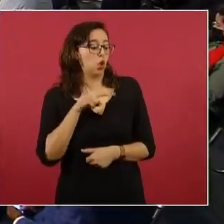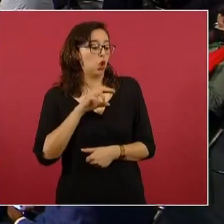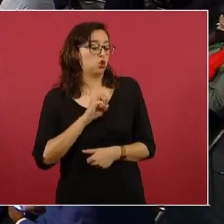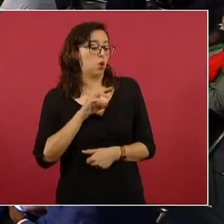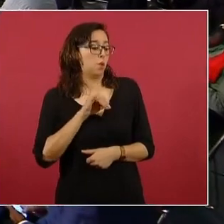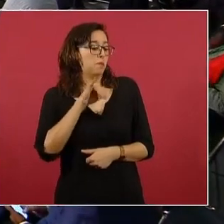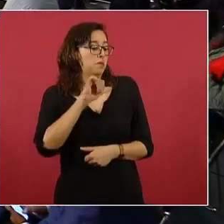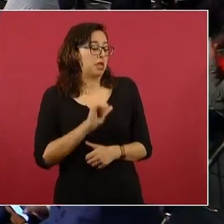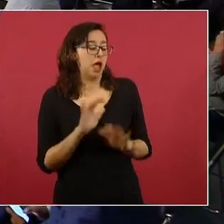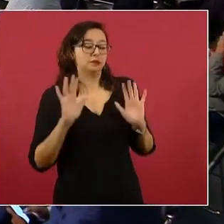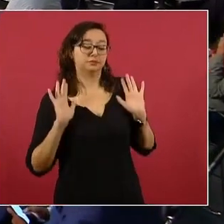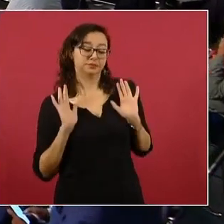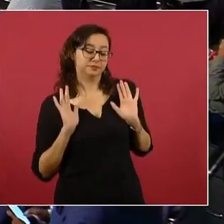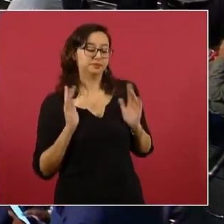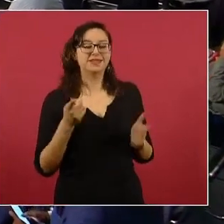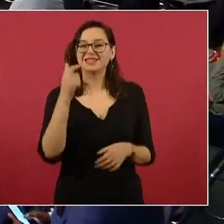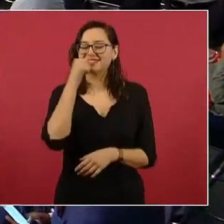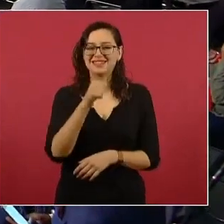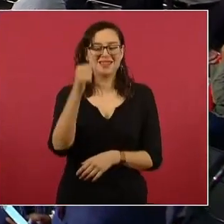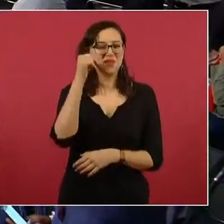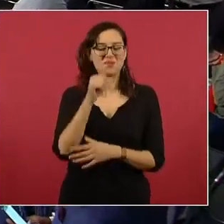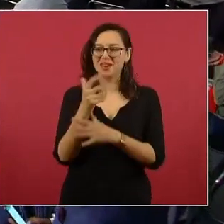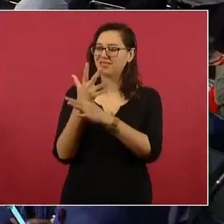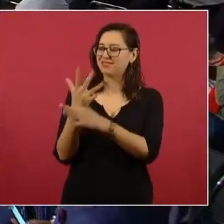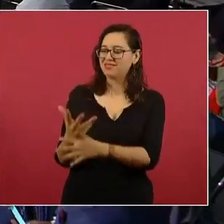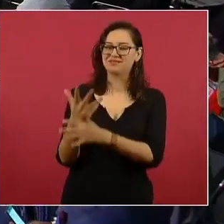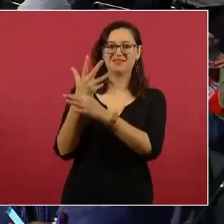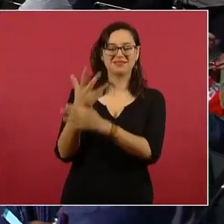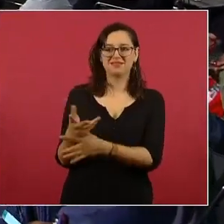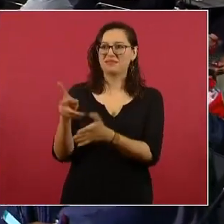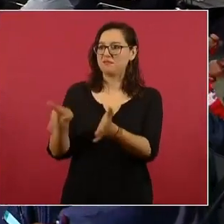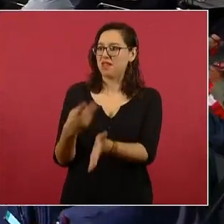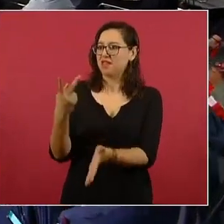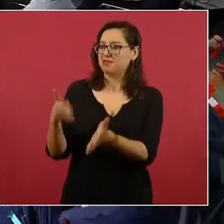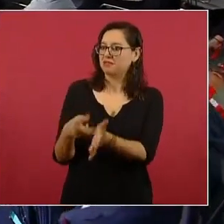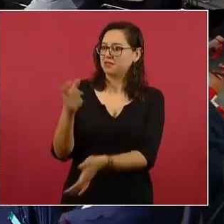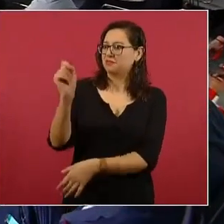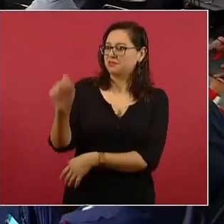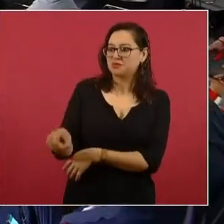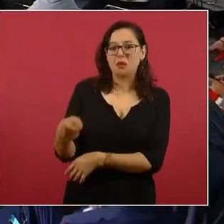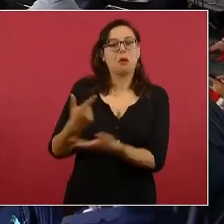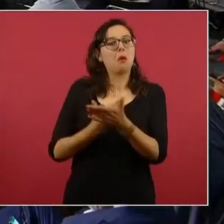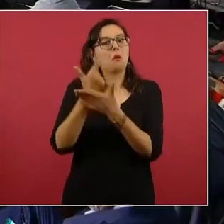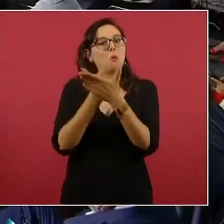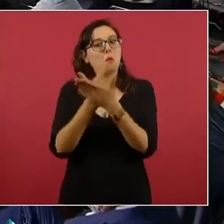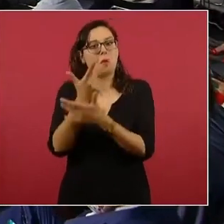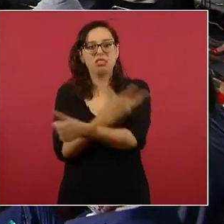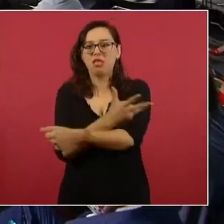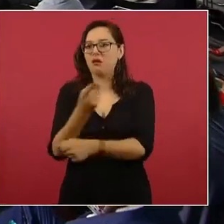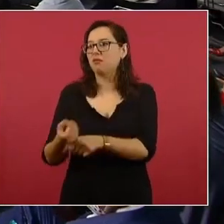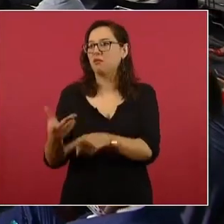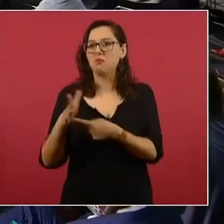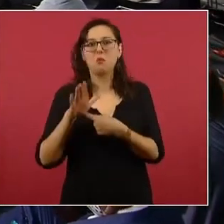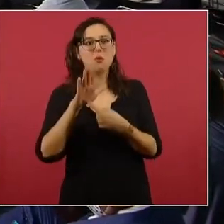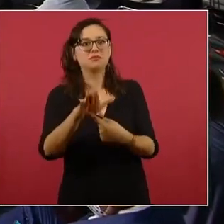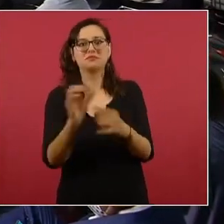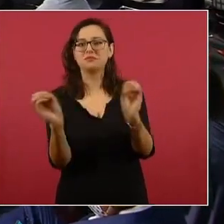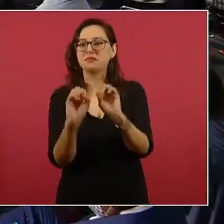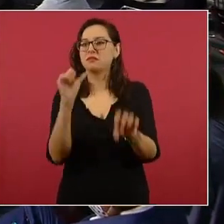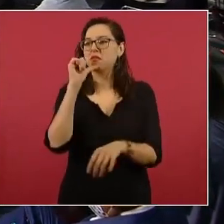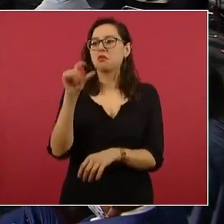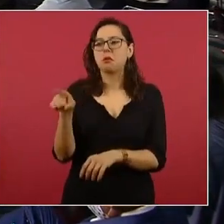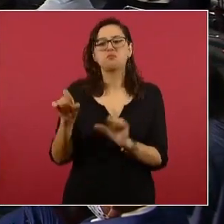veces con recursos propios, pero que al final son recursos públicos y que se transparenten también estas investigaciones, porque todas